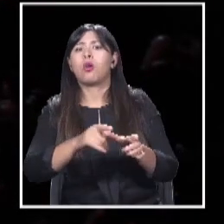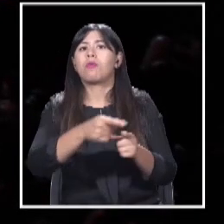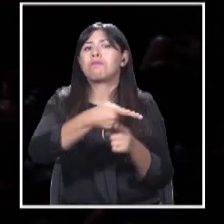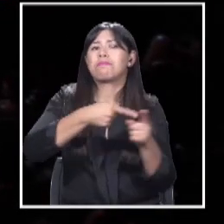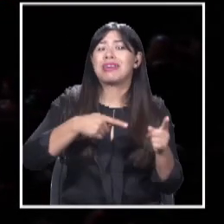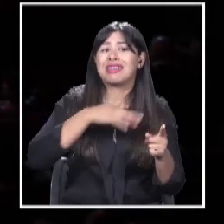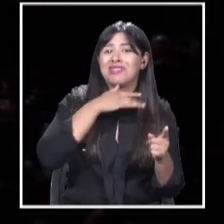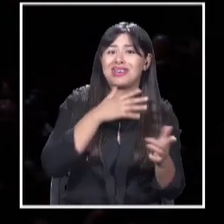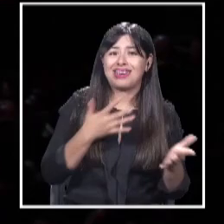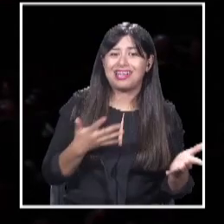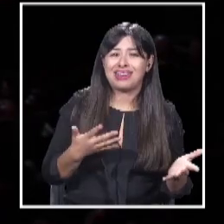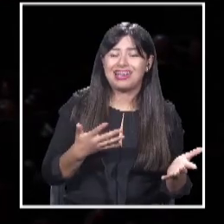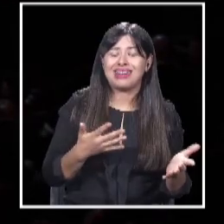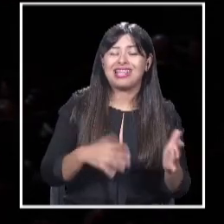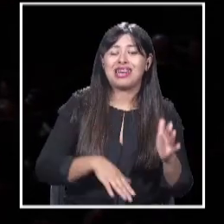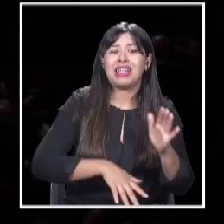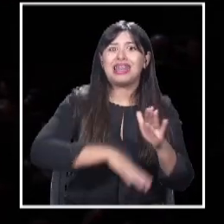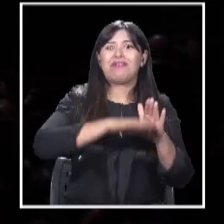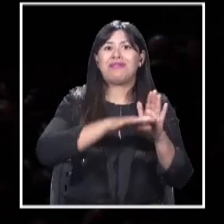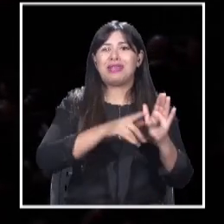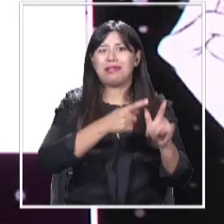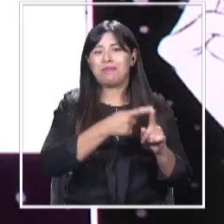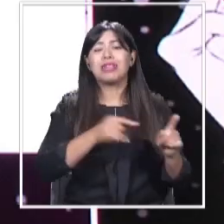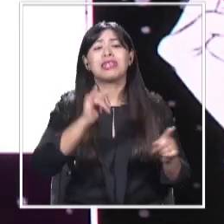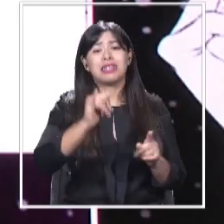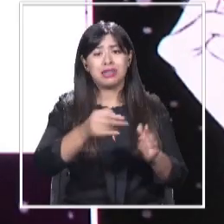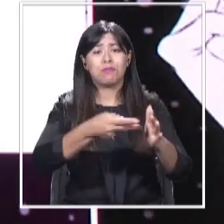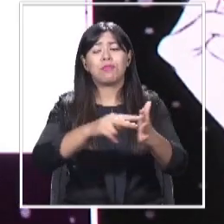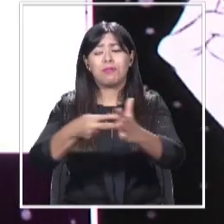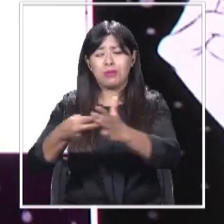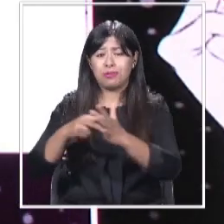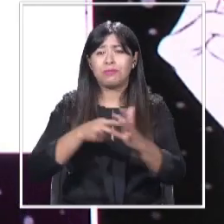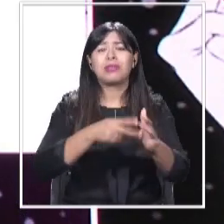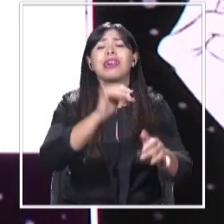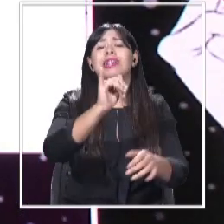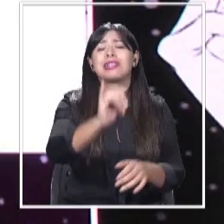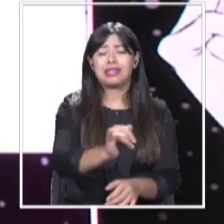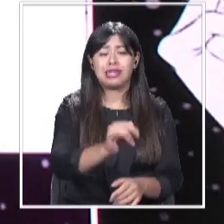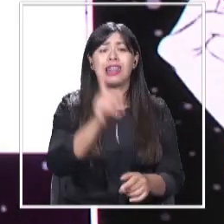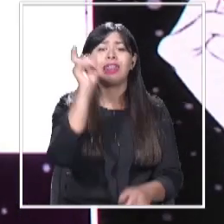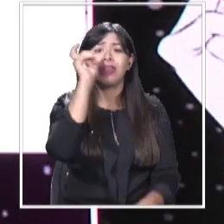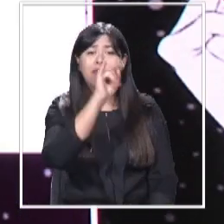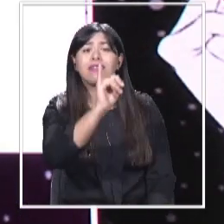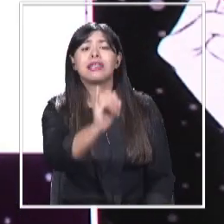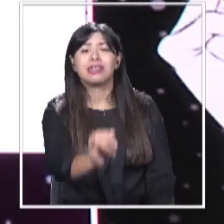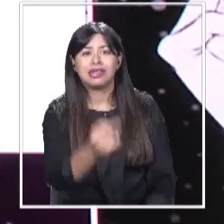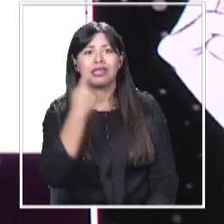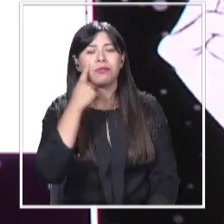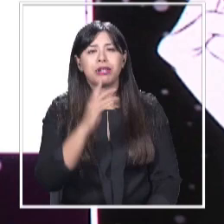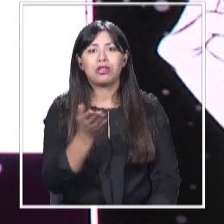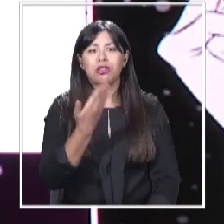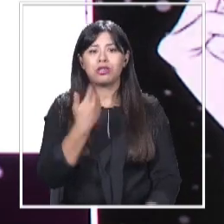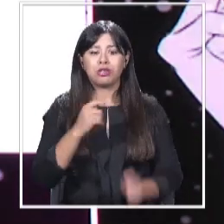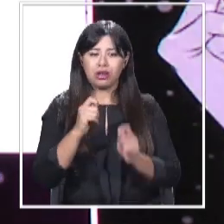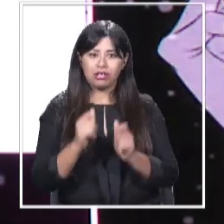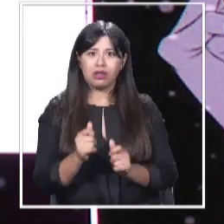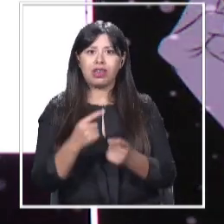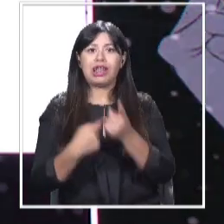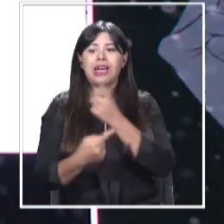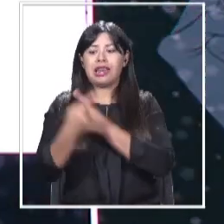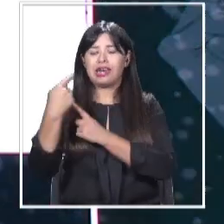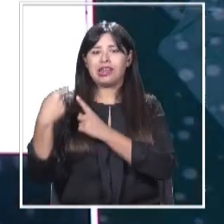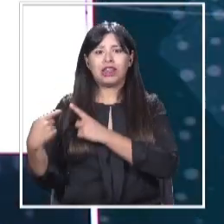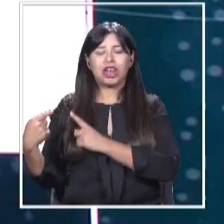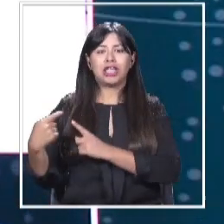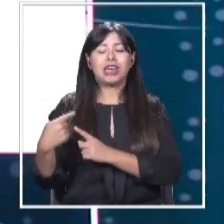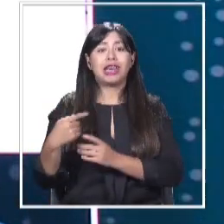que es verdad que hay muchos problemas, es verdad que hay dificultades, pero sí tenemos las capacidades y la historia de nuestra